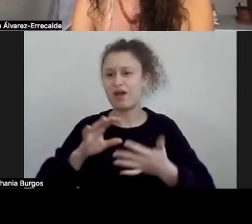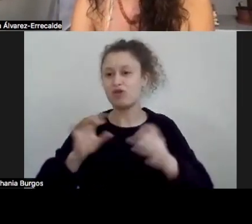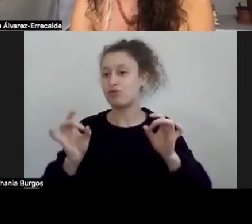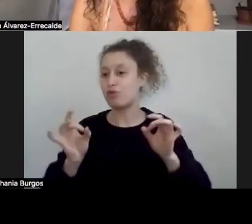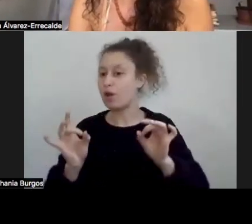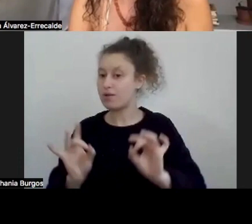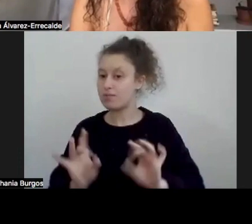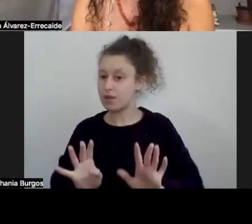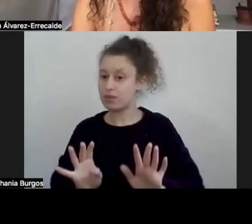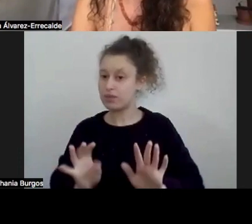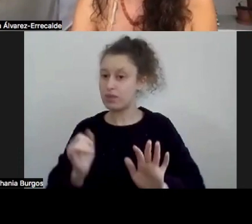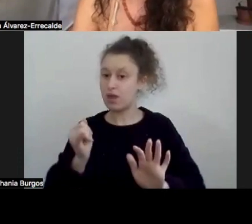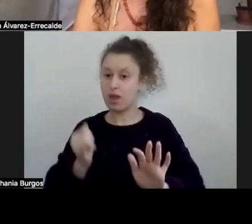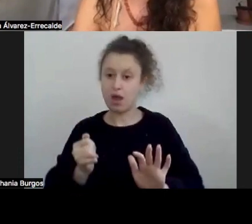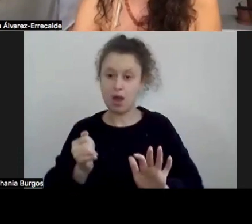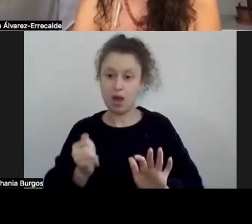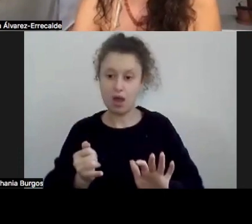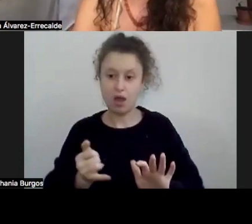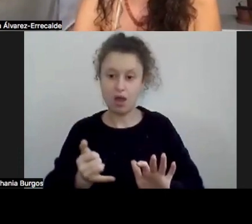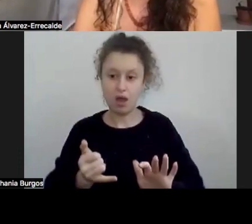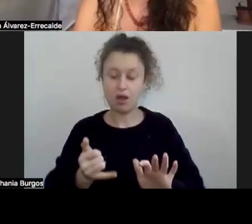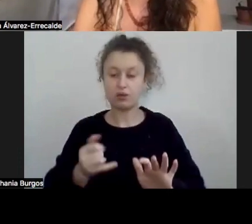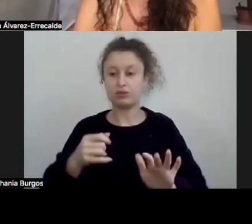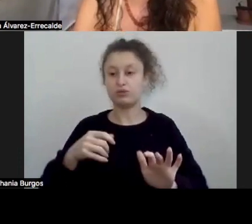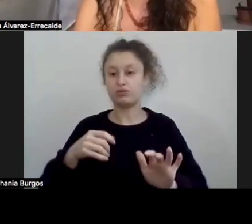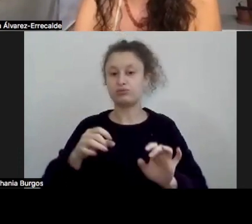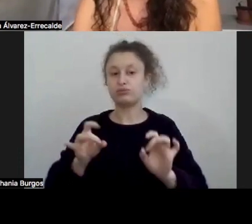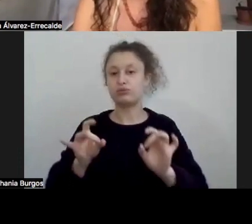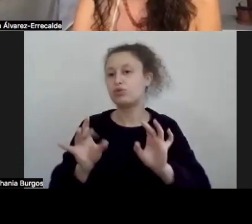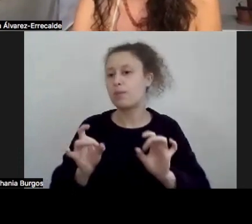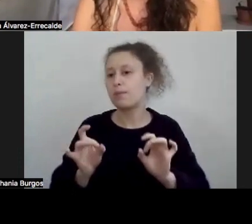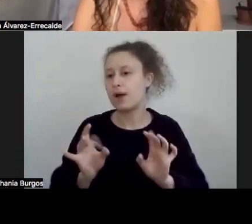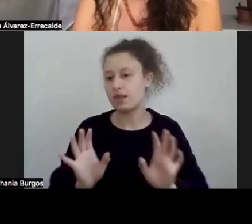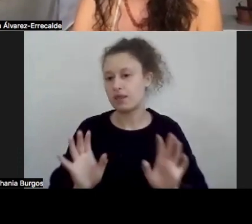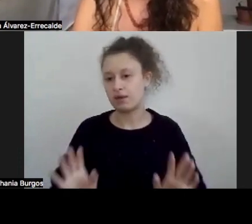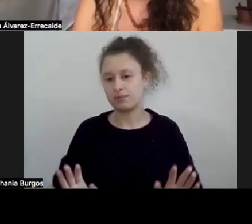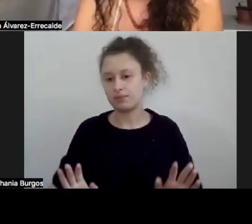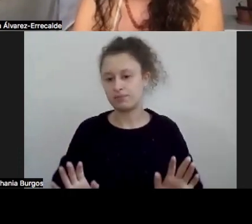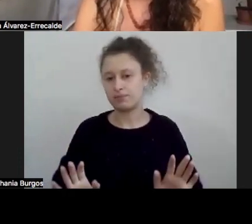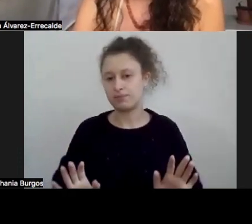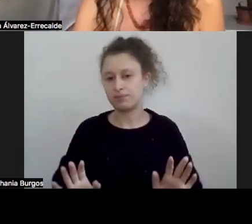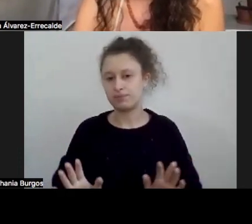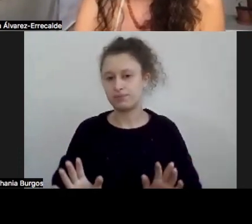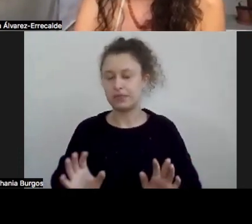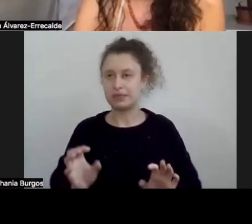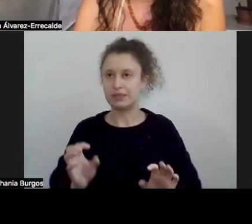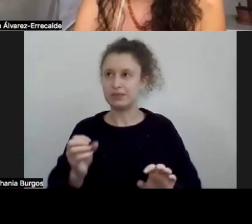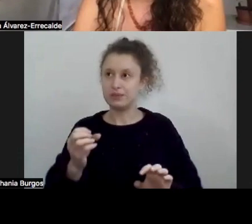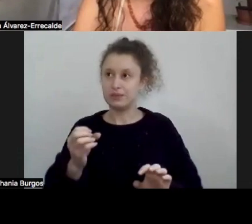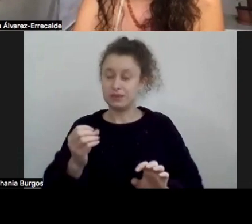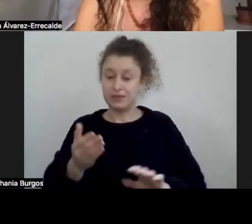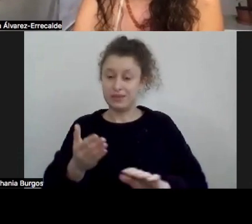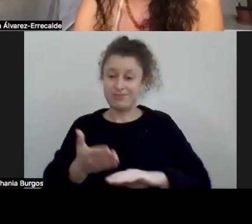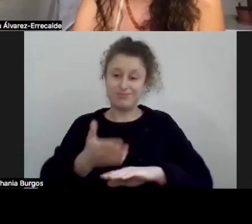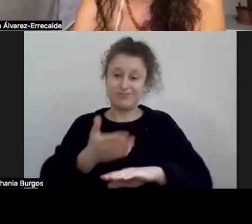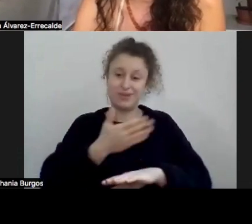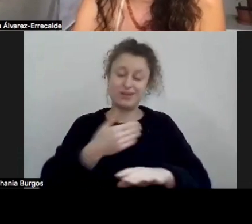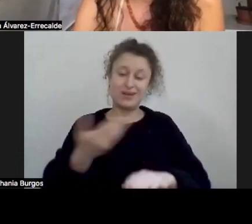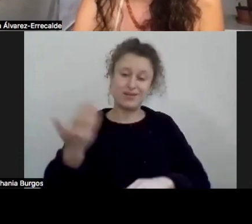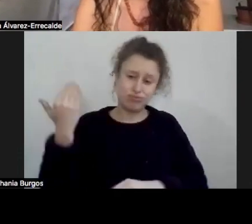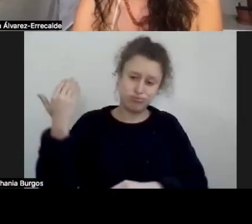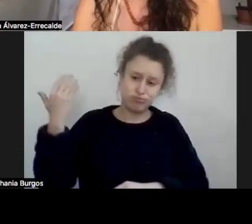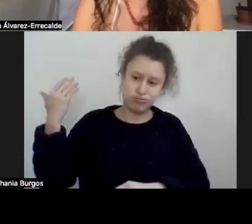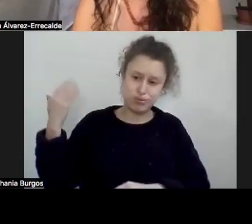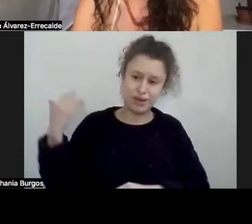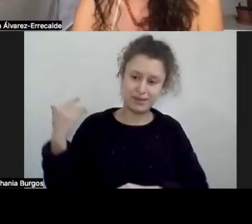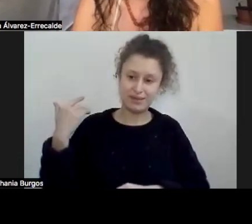causado bastante daño en generaciones pasadas, ¿no? Entonces, eh, empezar a hablar también de calidad de